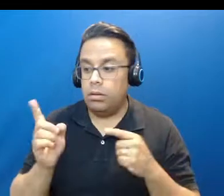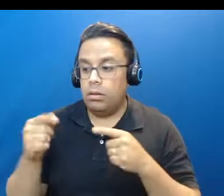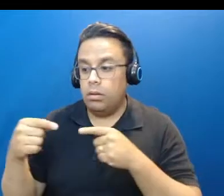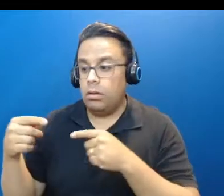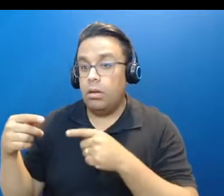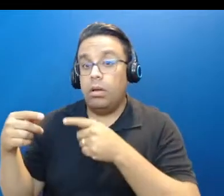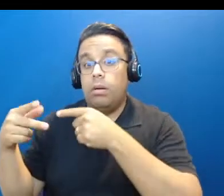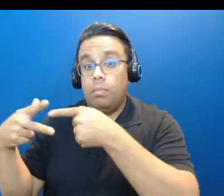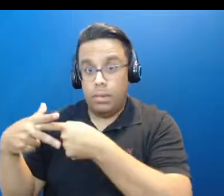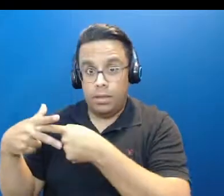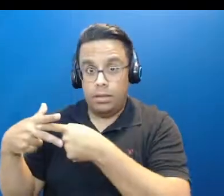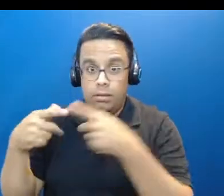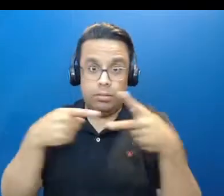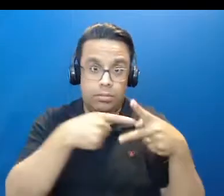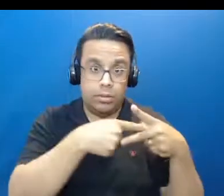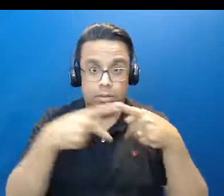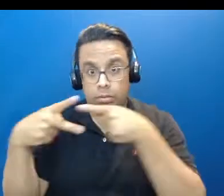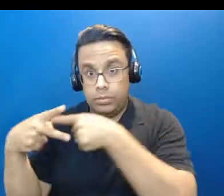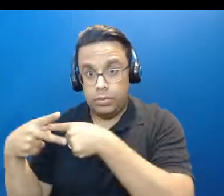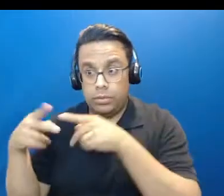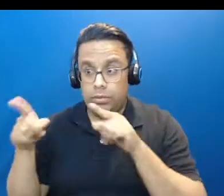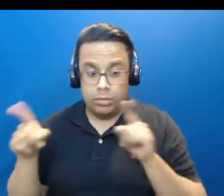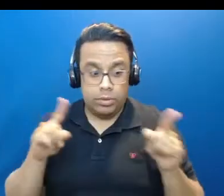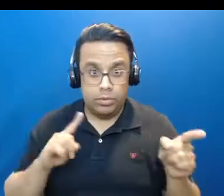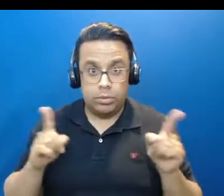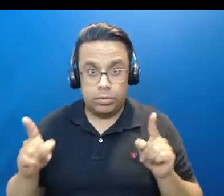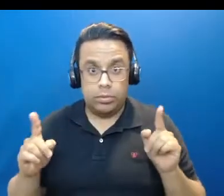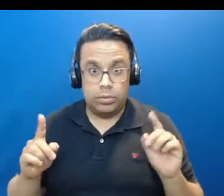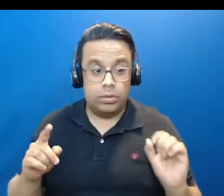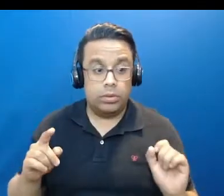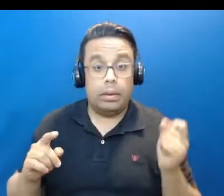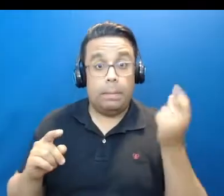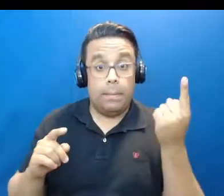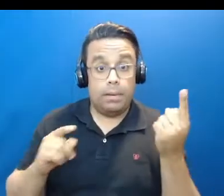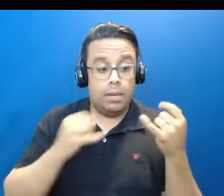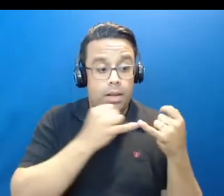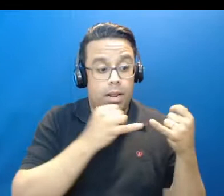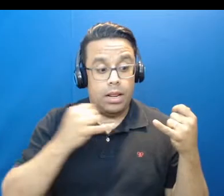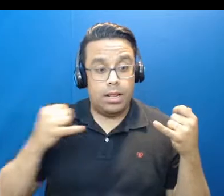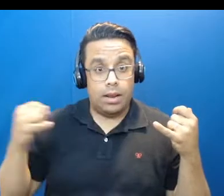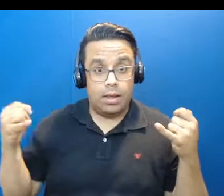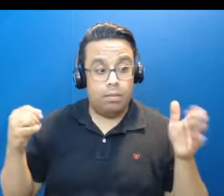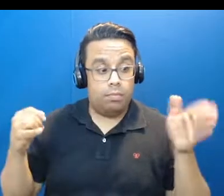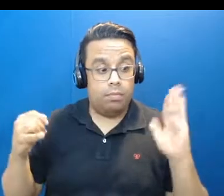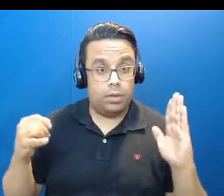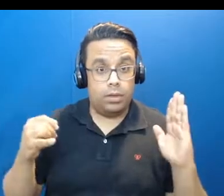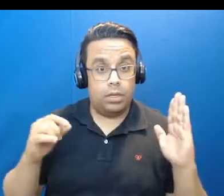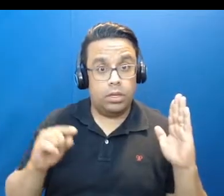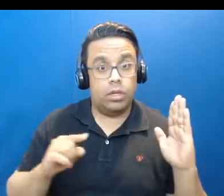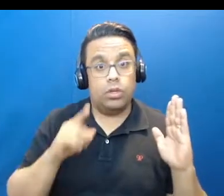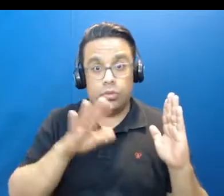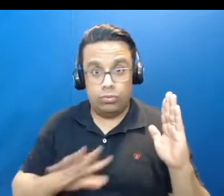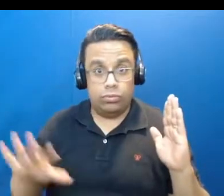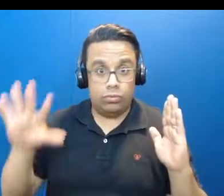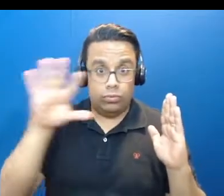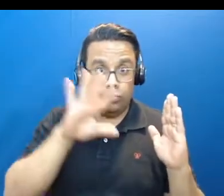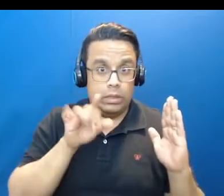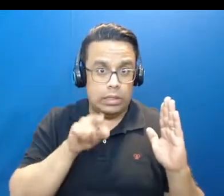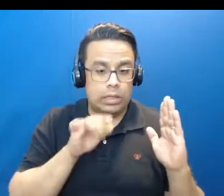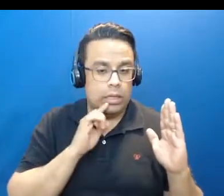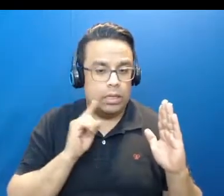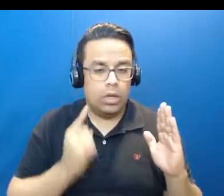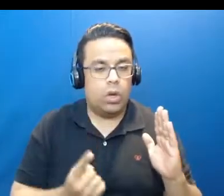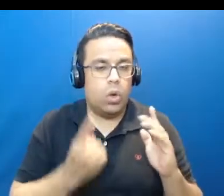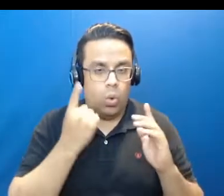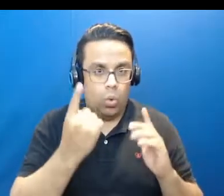que existe entre la primera línea auxiliar y el contorno. Entonces por defecto lo vamos a dejar en